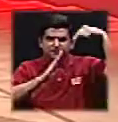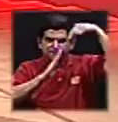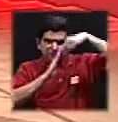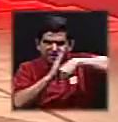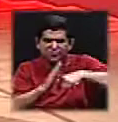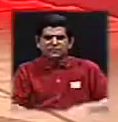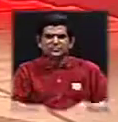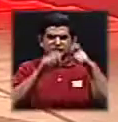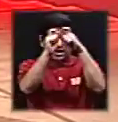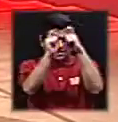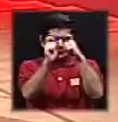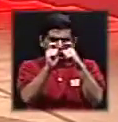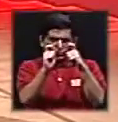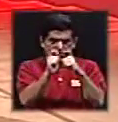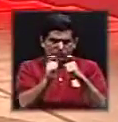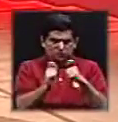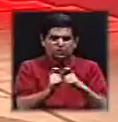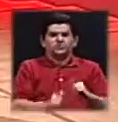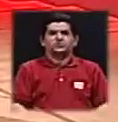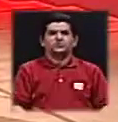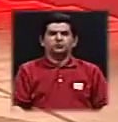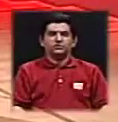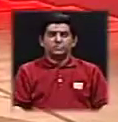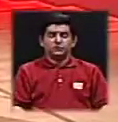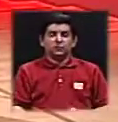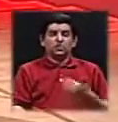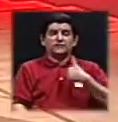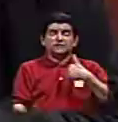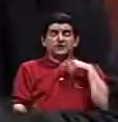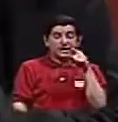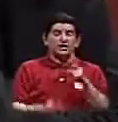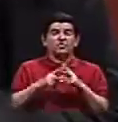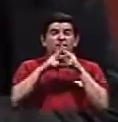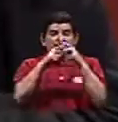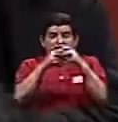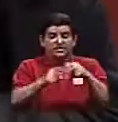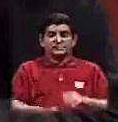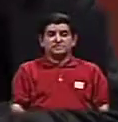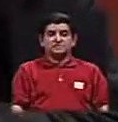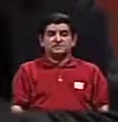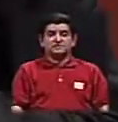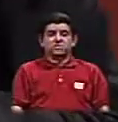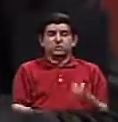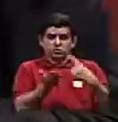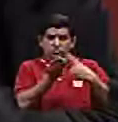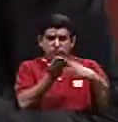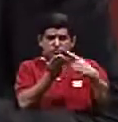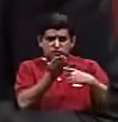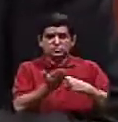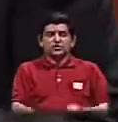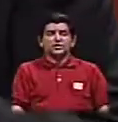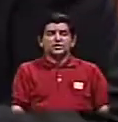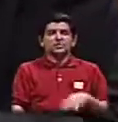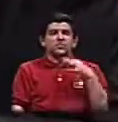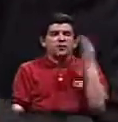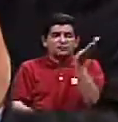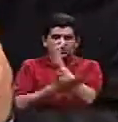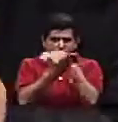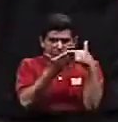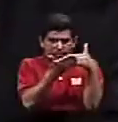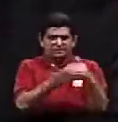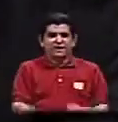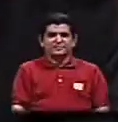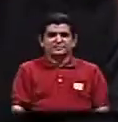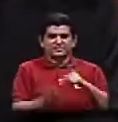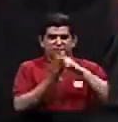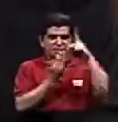los detalles de lo que se va a obtener con esos préstamos, vamos a discutirlo precisamente en el próximo segmento